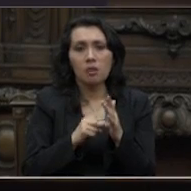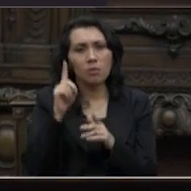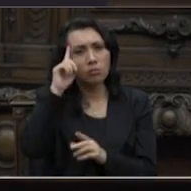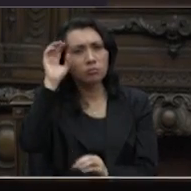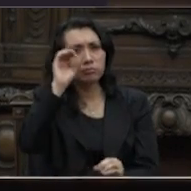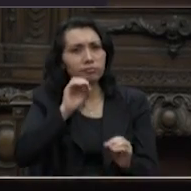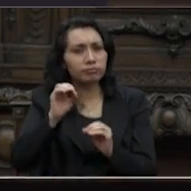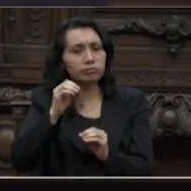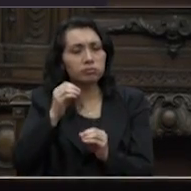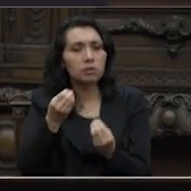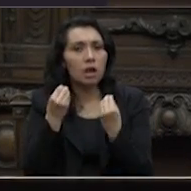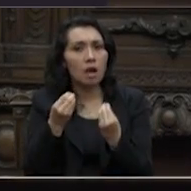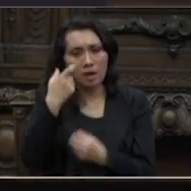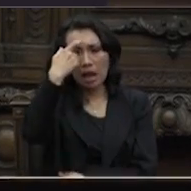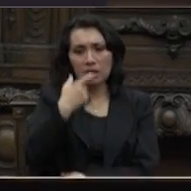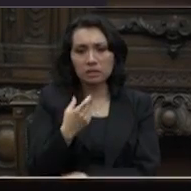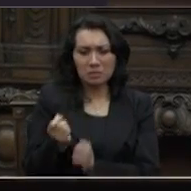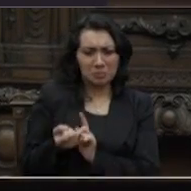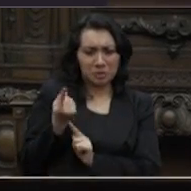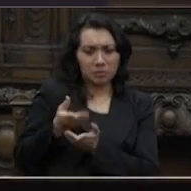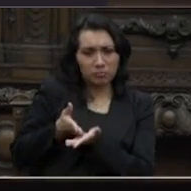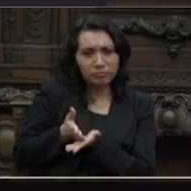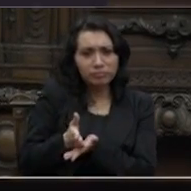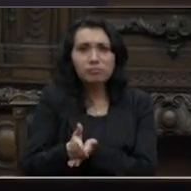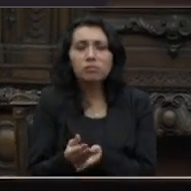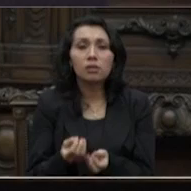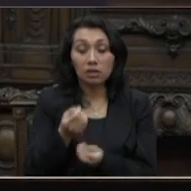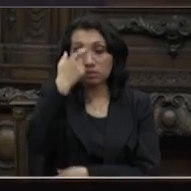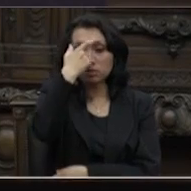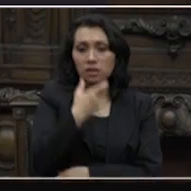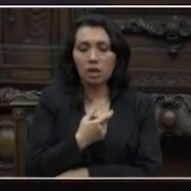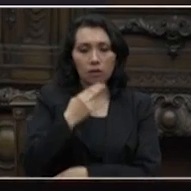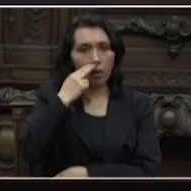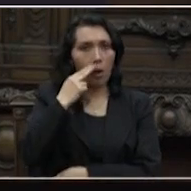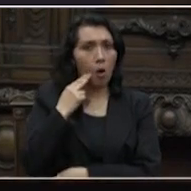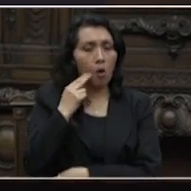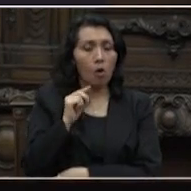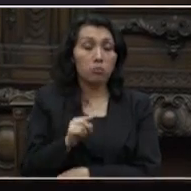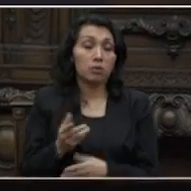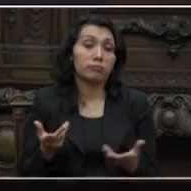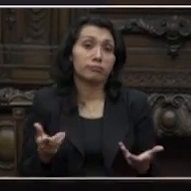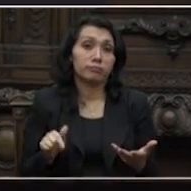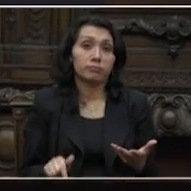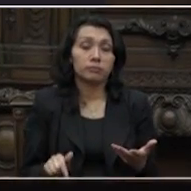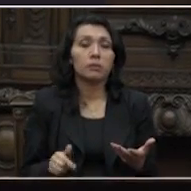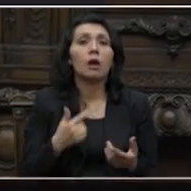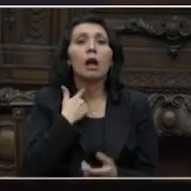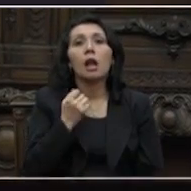ontológico del ser. Nos va a decir, este ser es un ser masculino y por lo tanto,